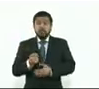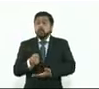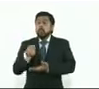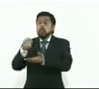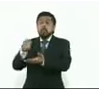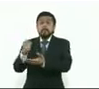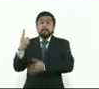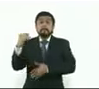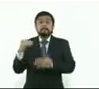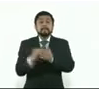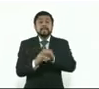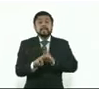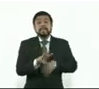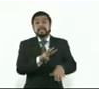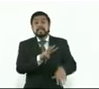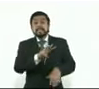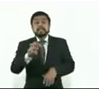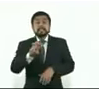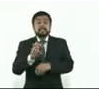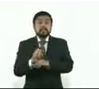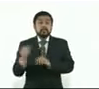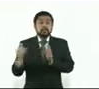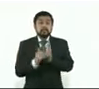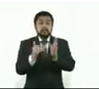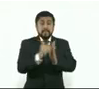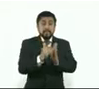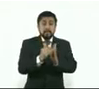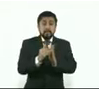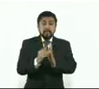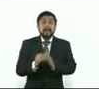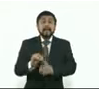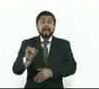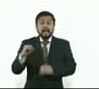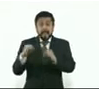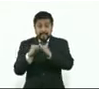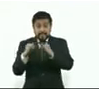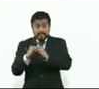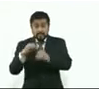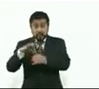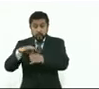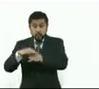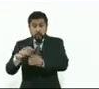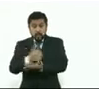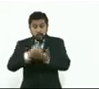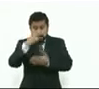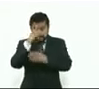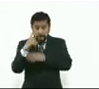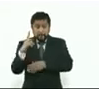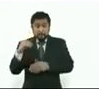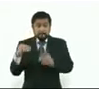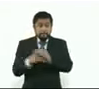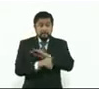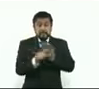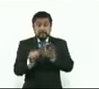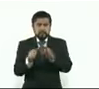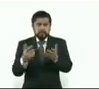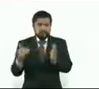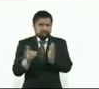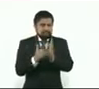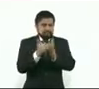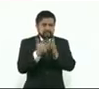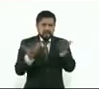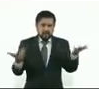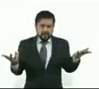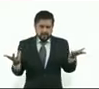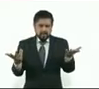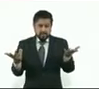millones de pesos y el Instituto Electoral casi 1.700 millones de pesos. Entonces, y las grandes, ya